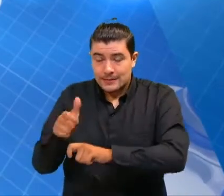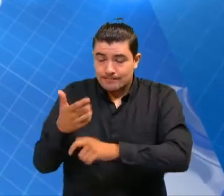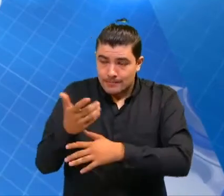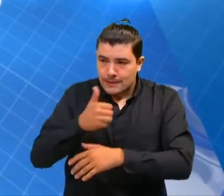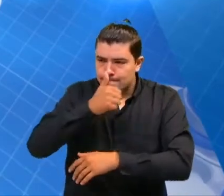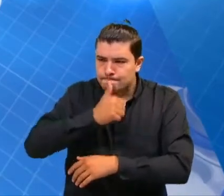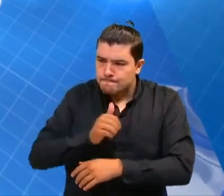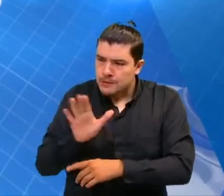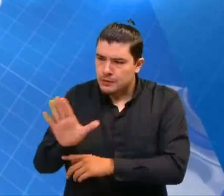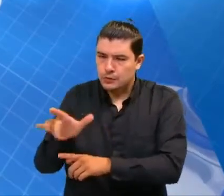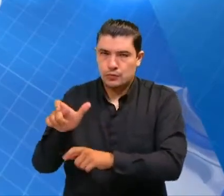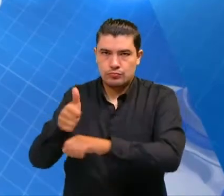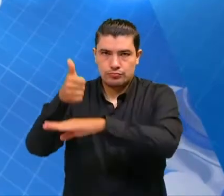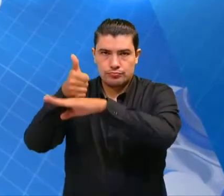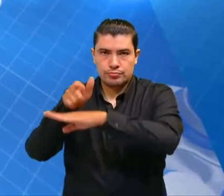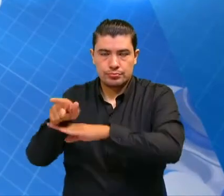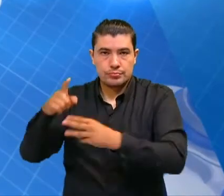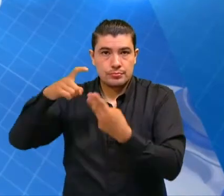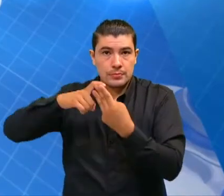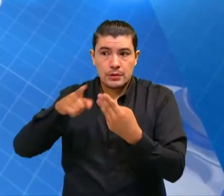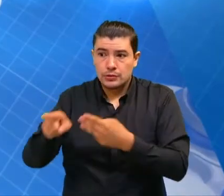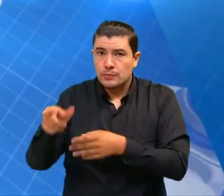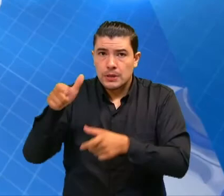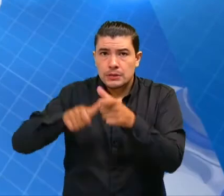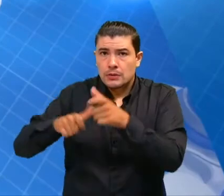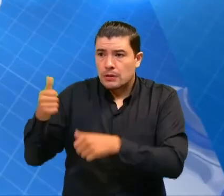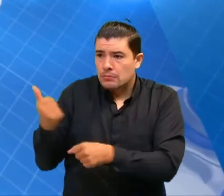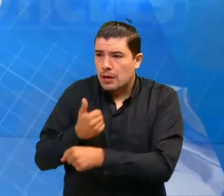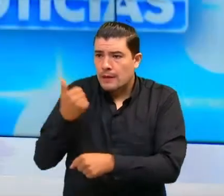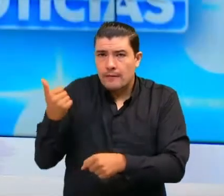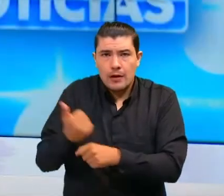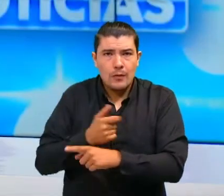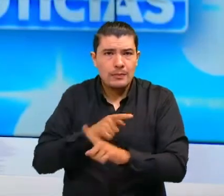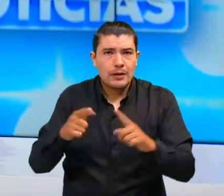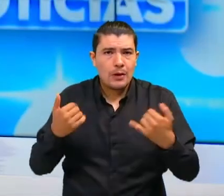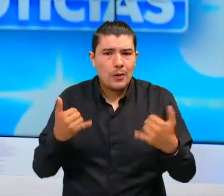cumpliendo su labor, teniendo en cuenta que están cumpliendo con su labor, especialmente en esta época decembrina.